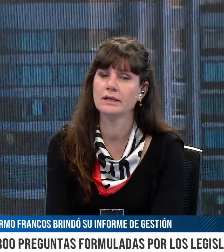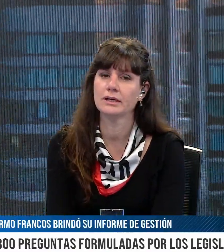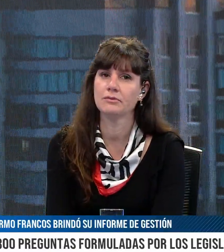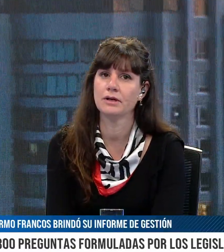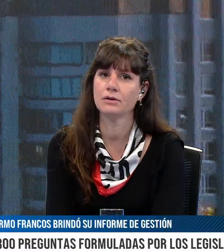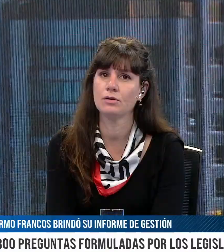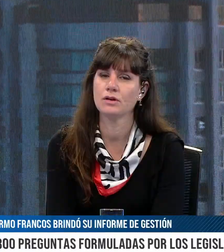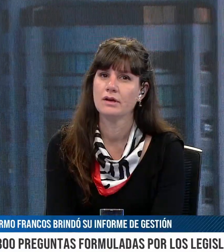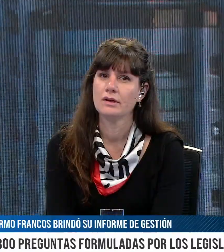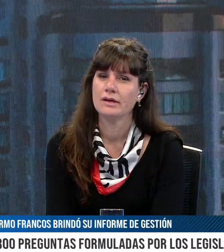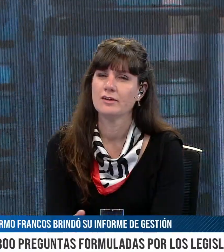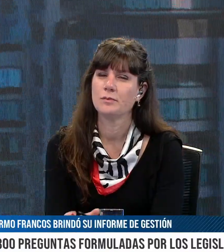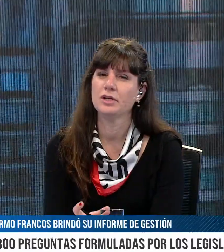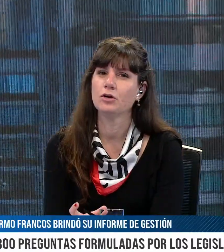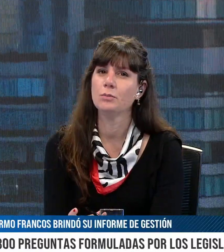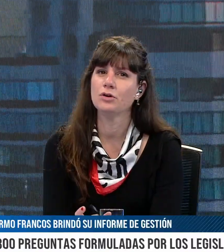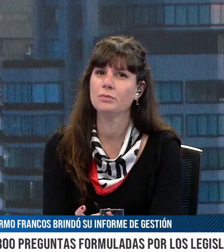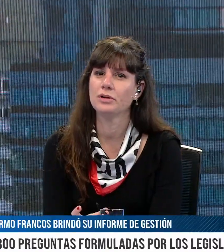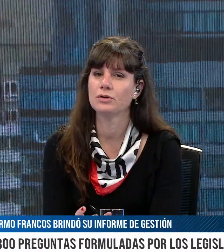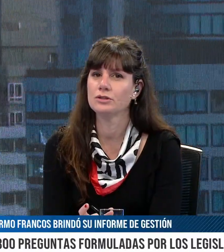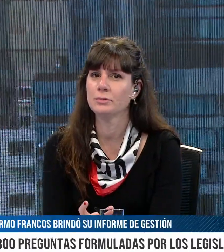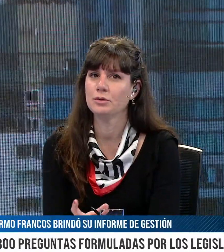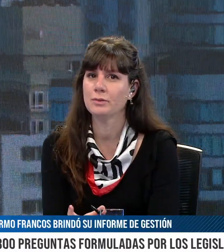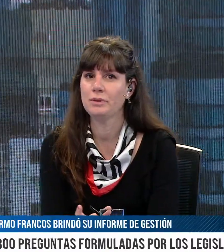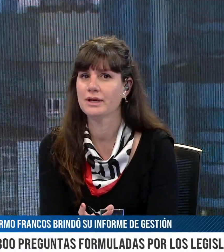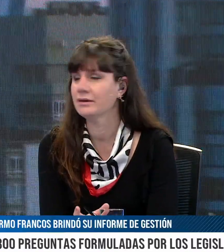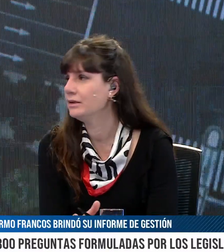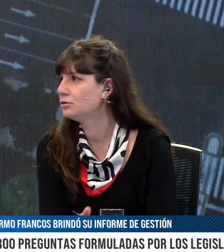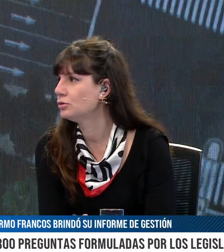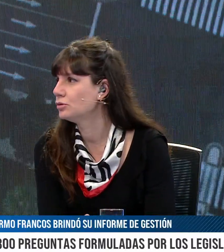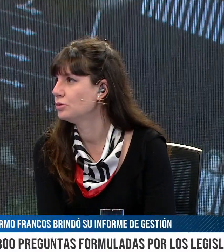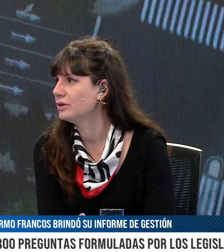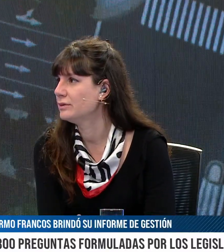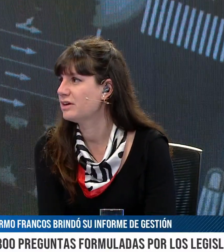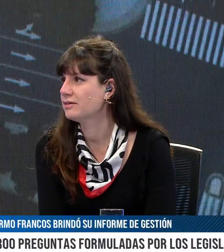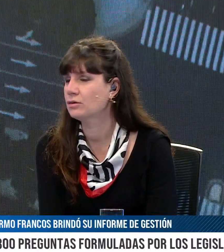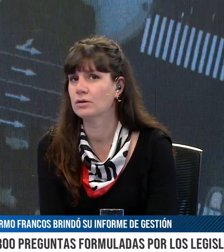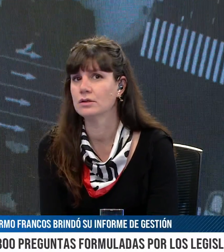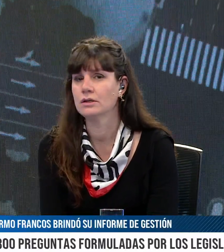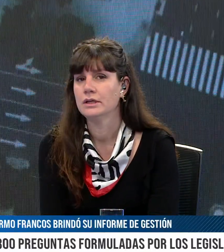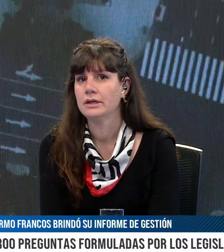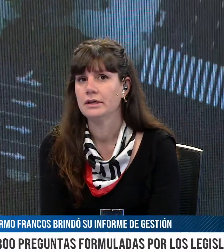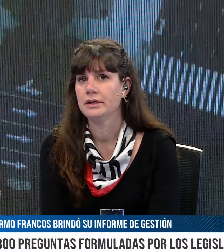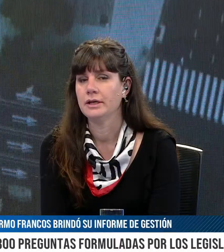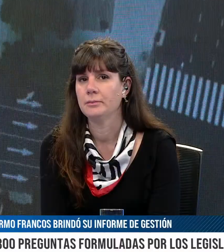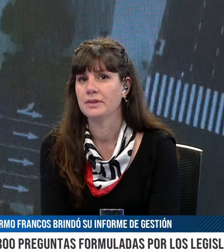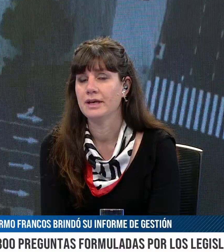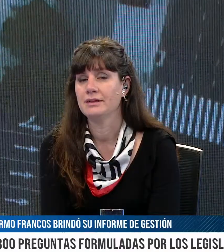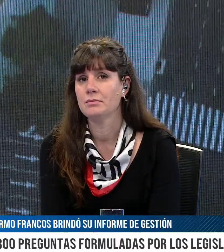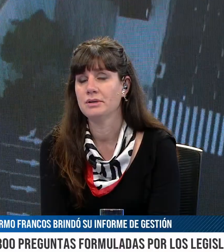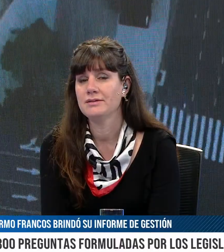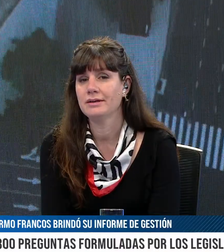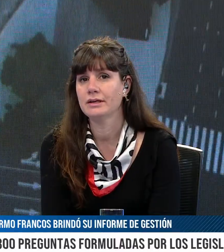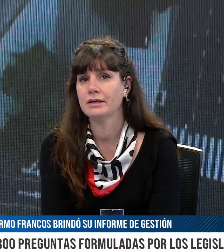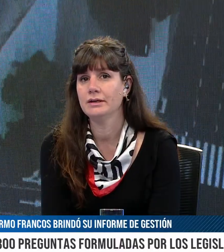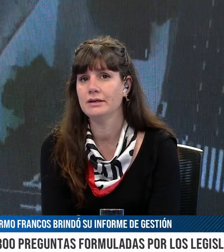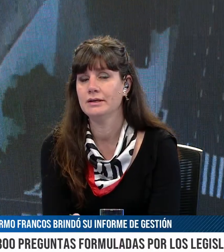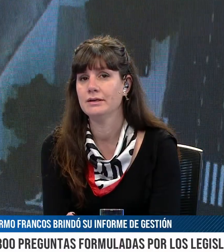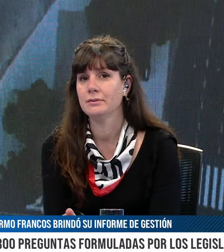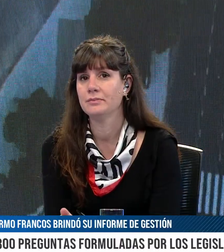verdad es que Francos explicó un poco, pero no terminó de explicar del todo, ¿no? ¿Qué pasa con esta